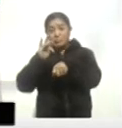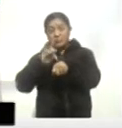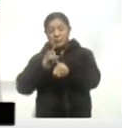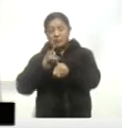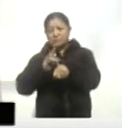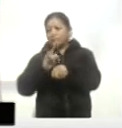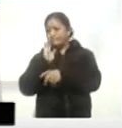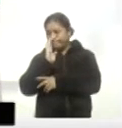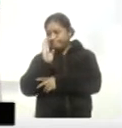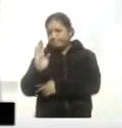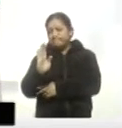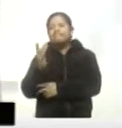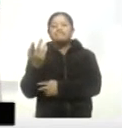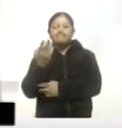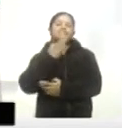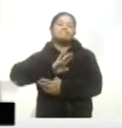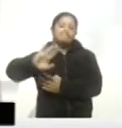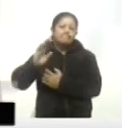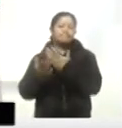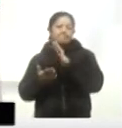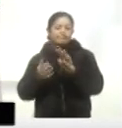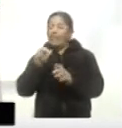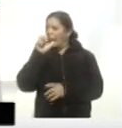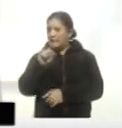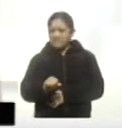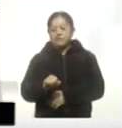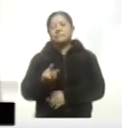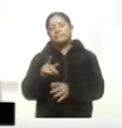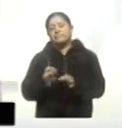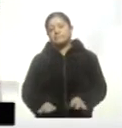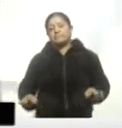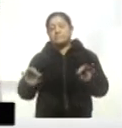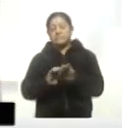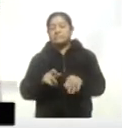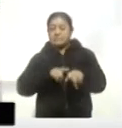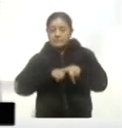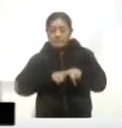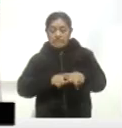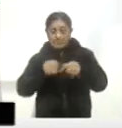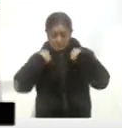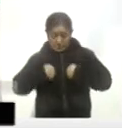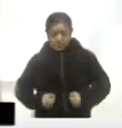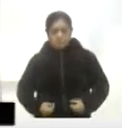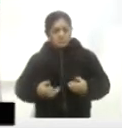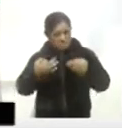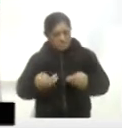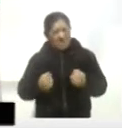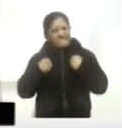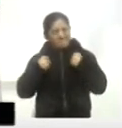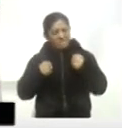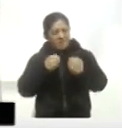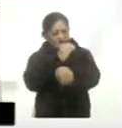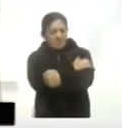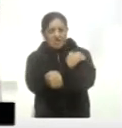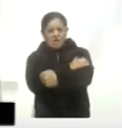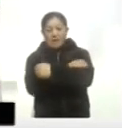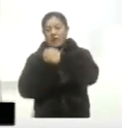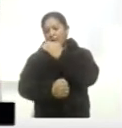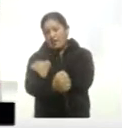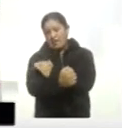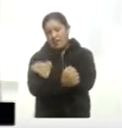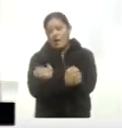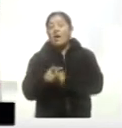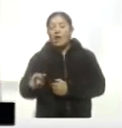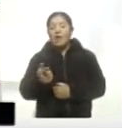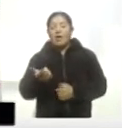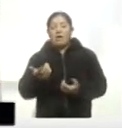tan directo como son las artes marciales mixtas, pues sí, lo importante es mantenerse en forma, mantener a los deportistas, que no pierdan